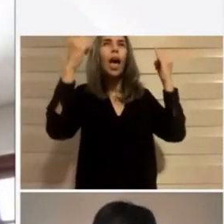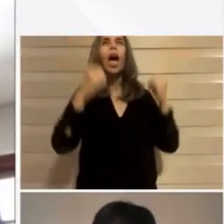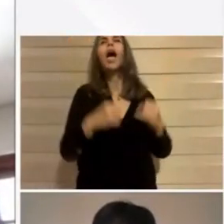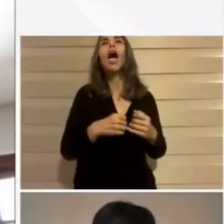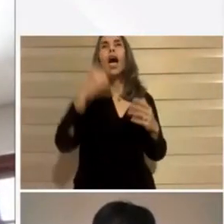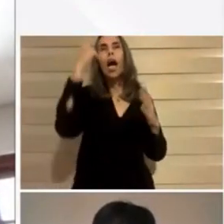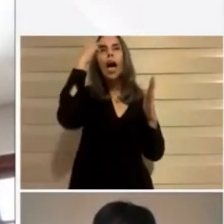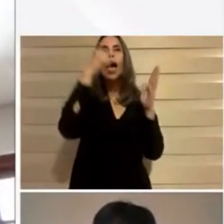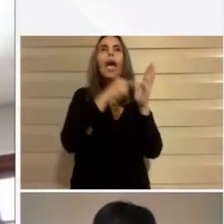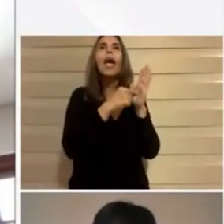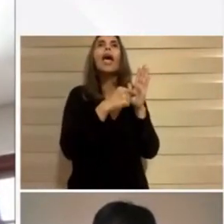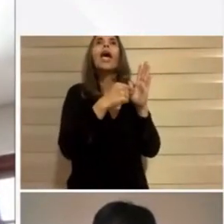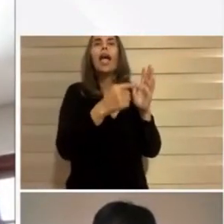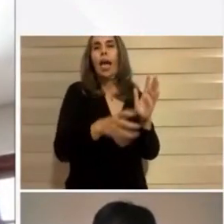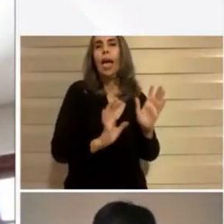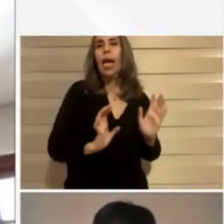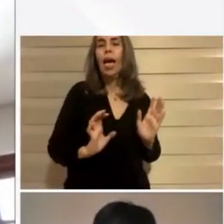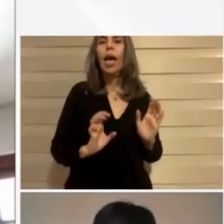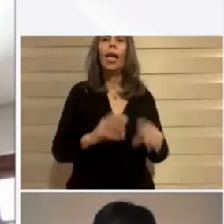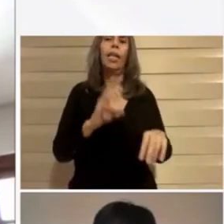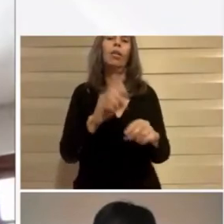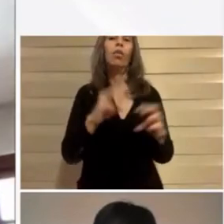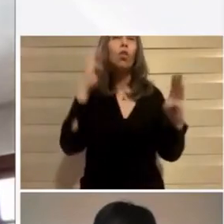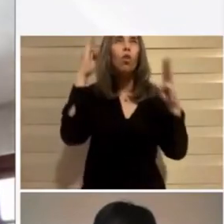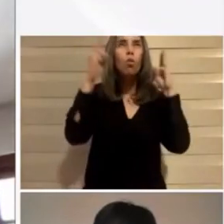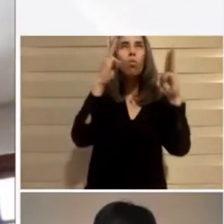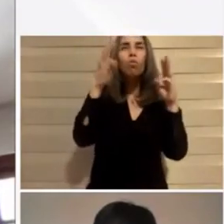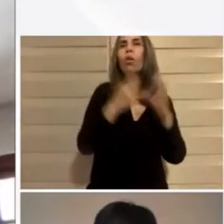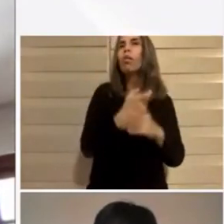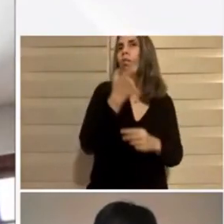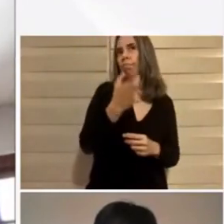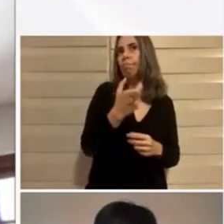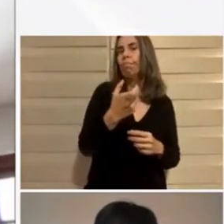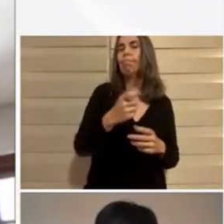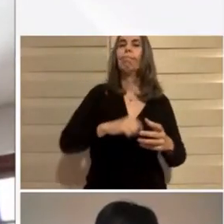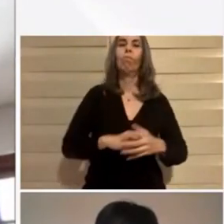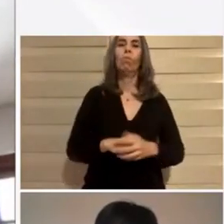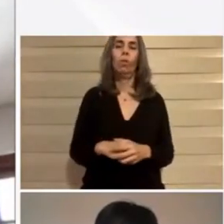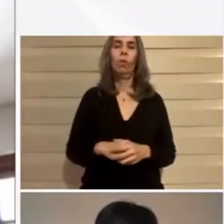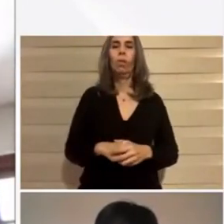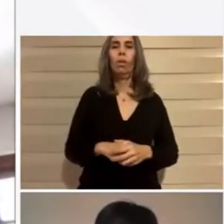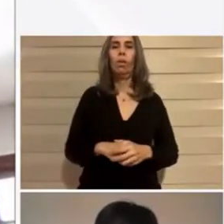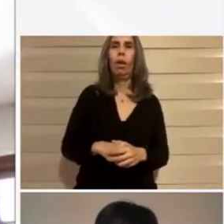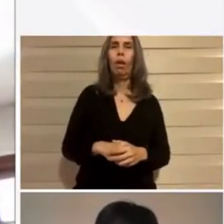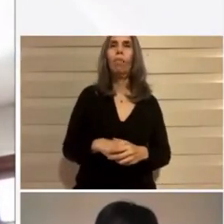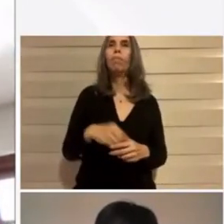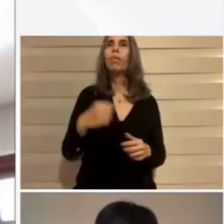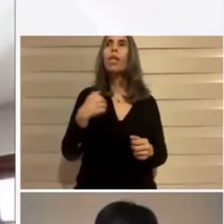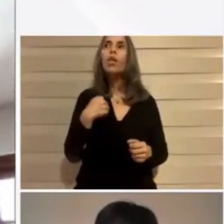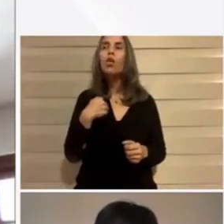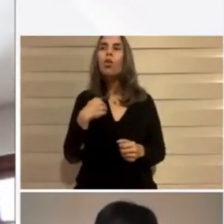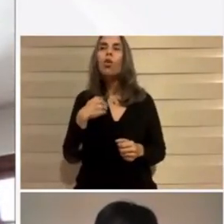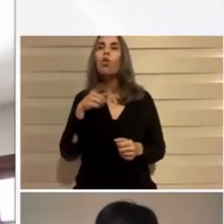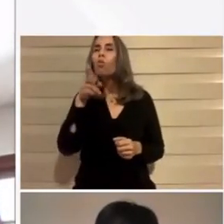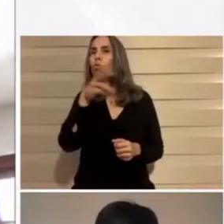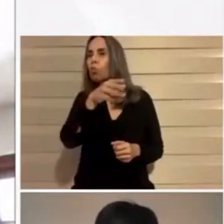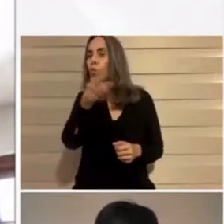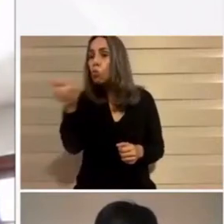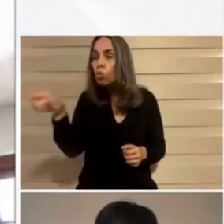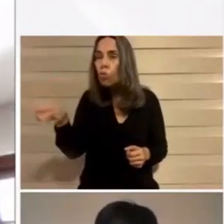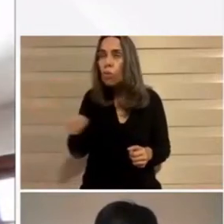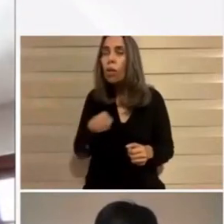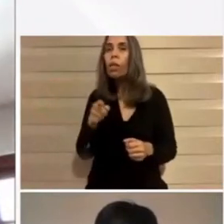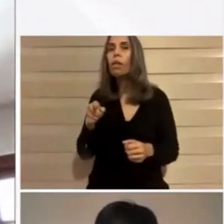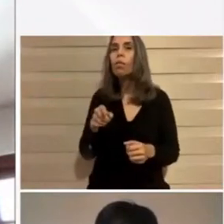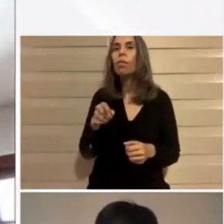les voy a platicar por qué y por qué somos un museo sin colección, pero un museo que debemos visitar. Pues en toda esta historia que les